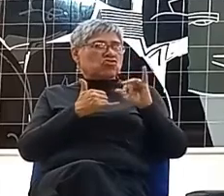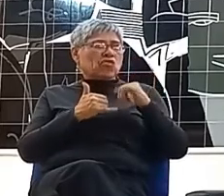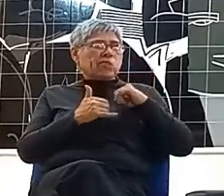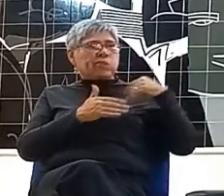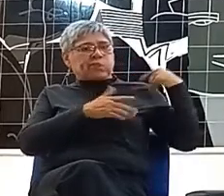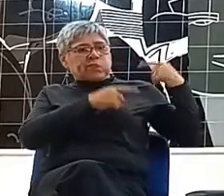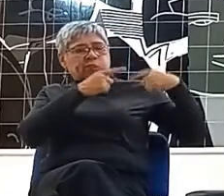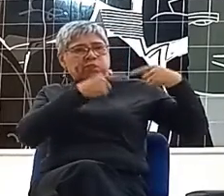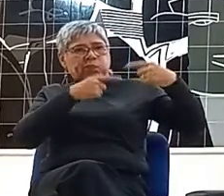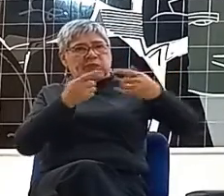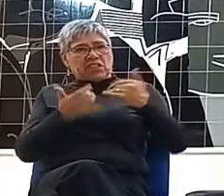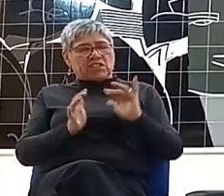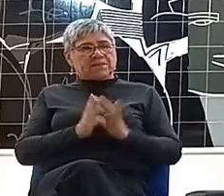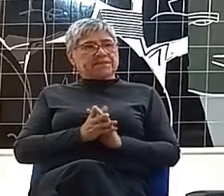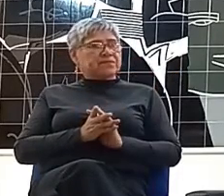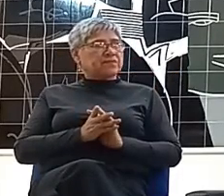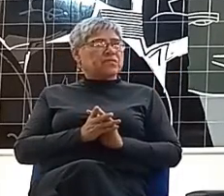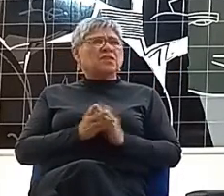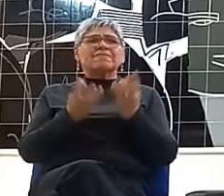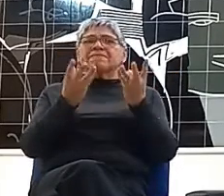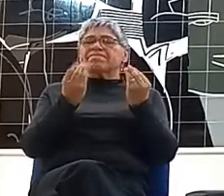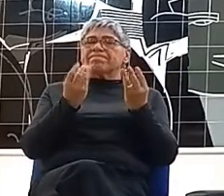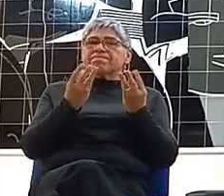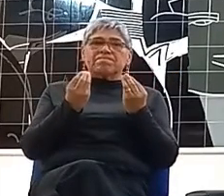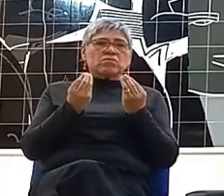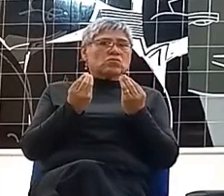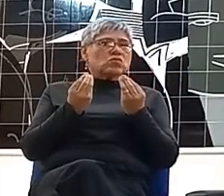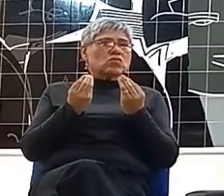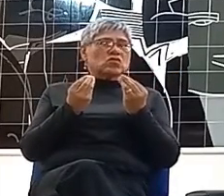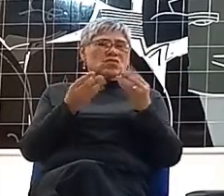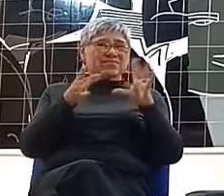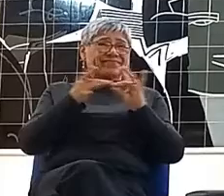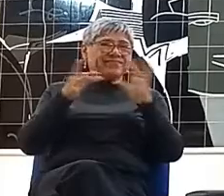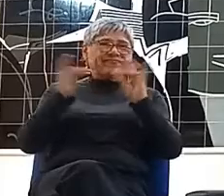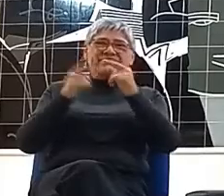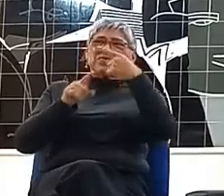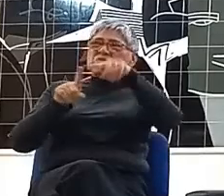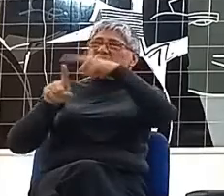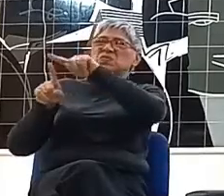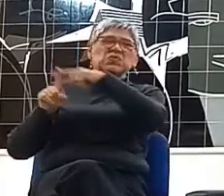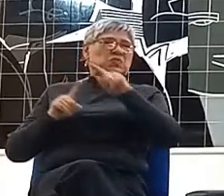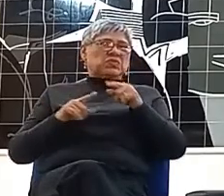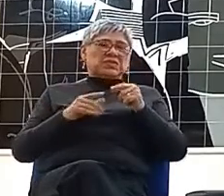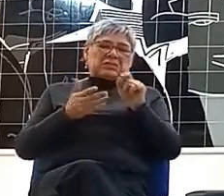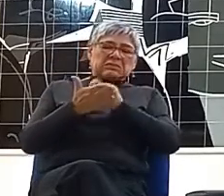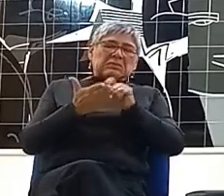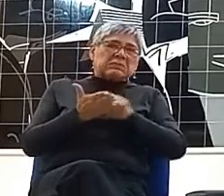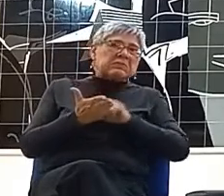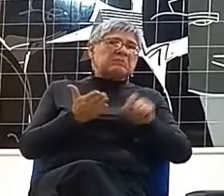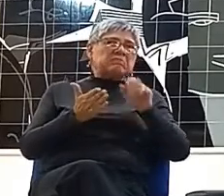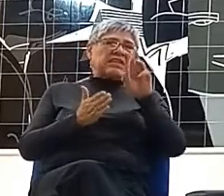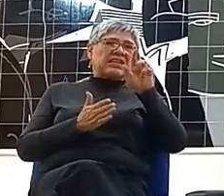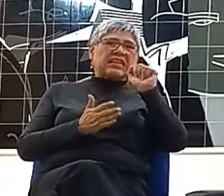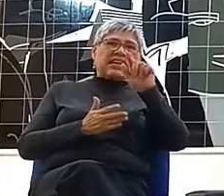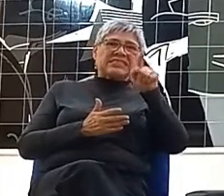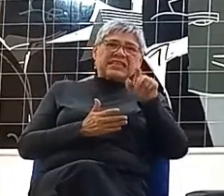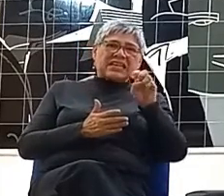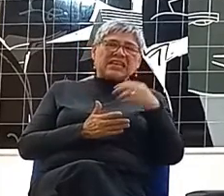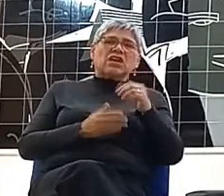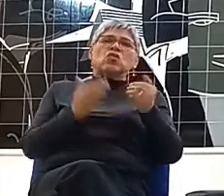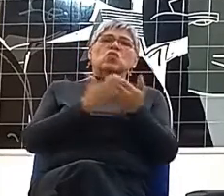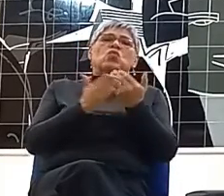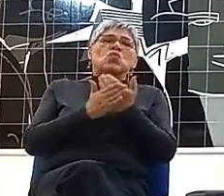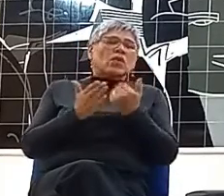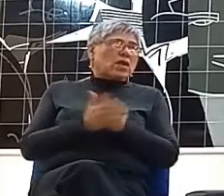una tradición. Hay mucho comentario, mucha reseña sobre los